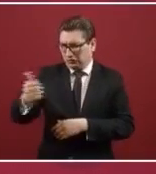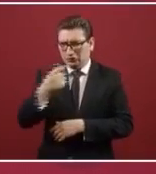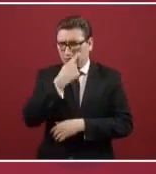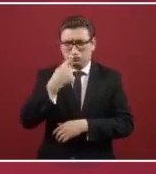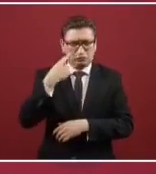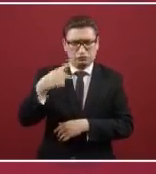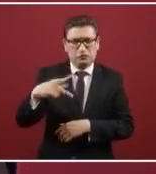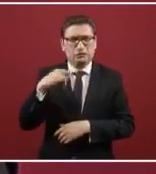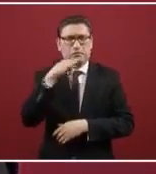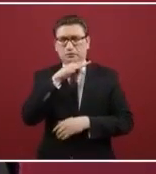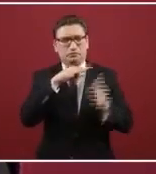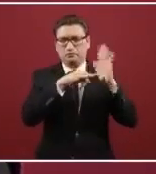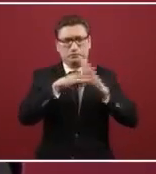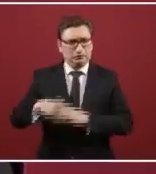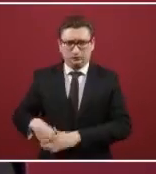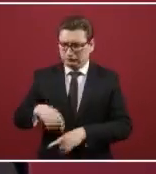hacer a un lado la hipocresía.